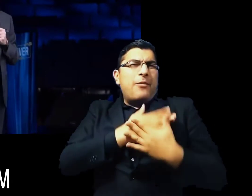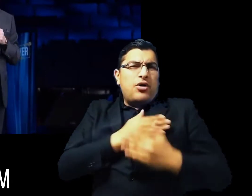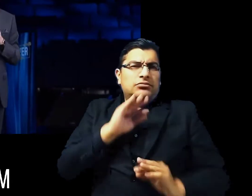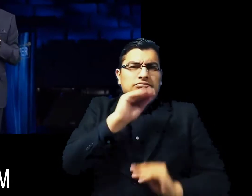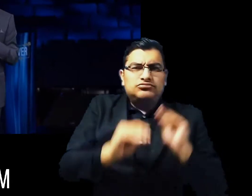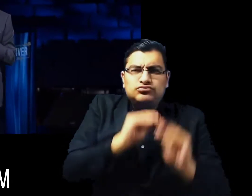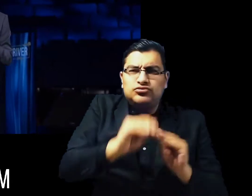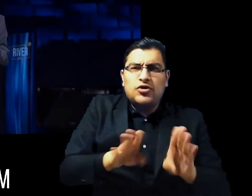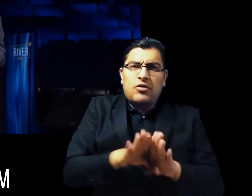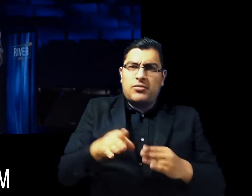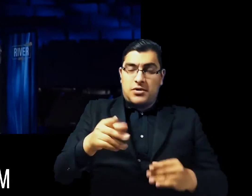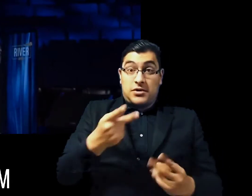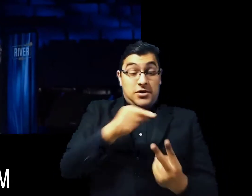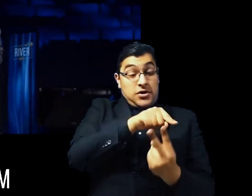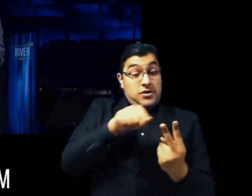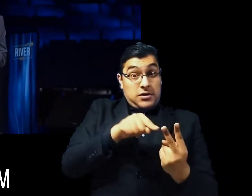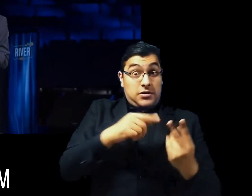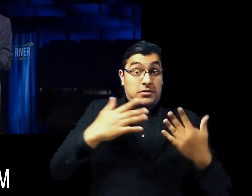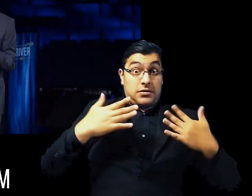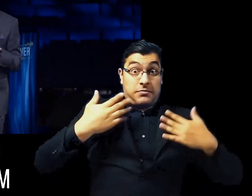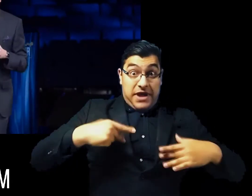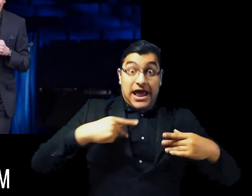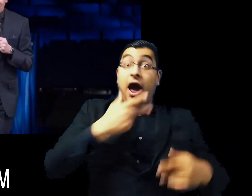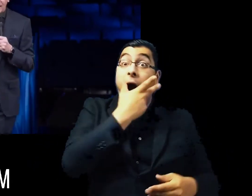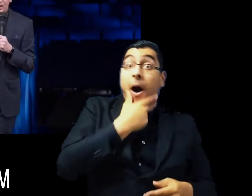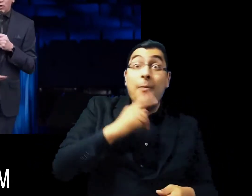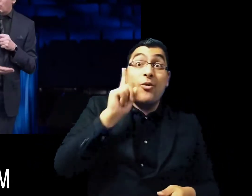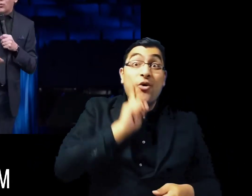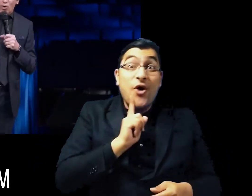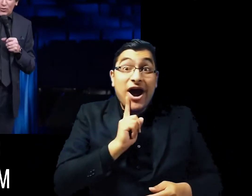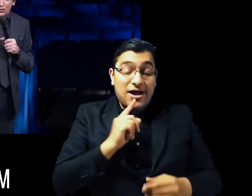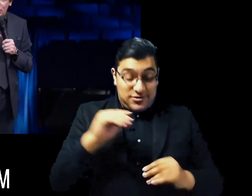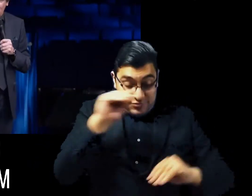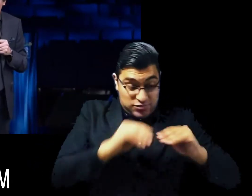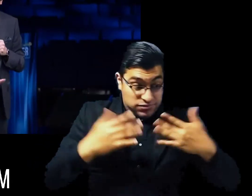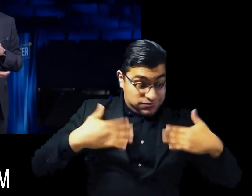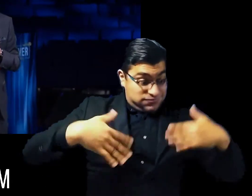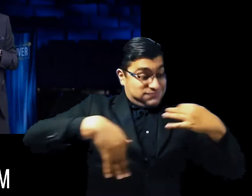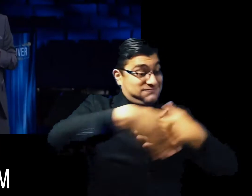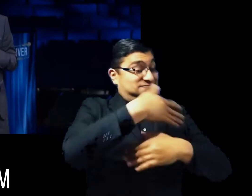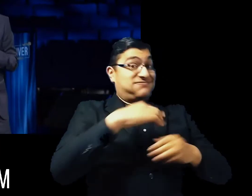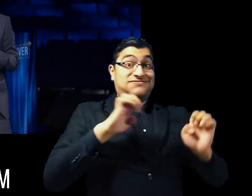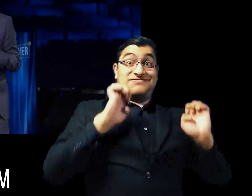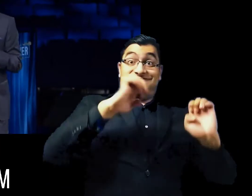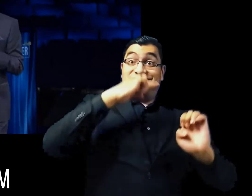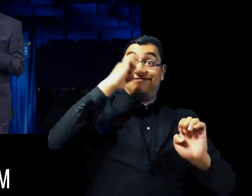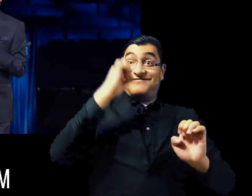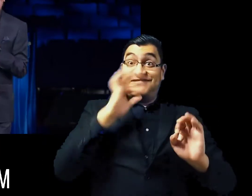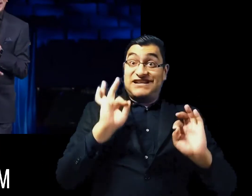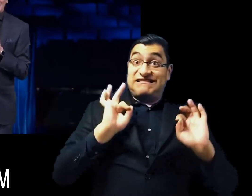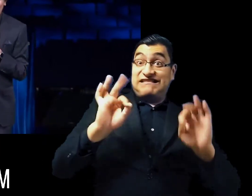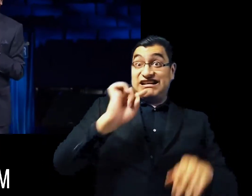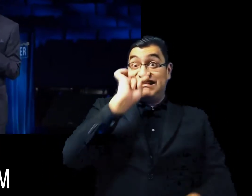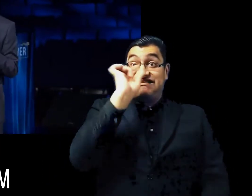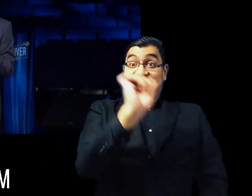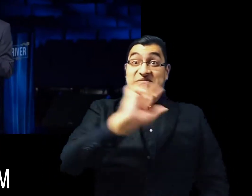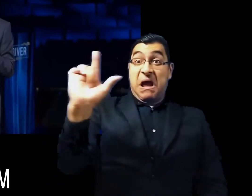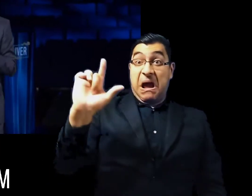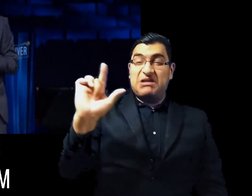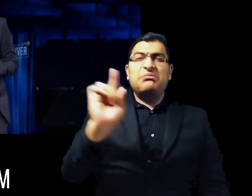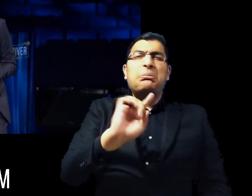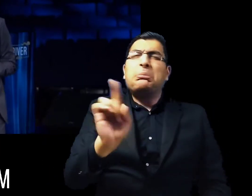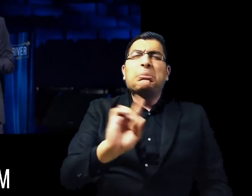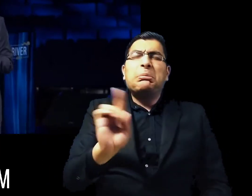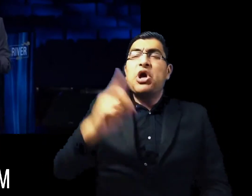vistió Adán y Eva, Gianni Versace, ni Giorgio Armani, ni Hugo Boss, ni Oscar de la Renta, ni Carolina Herrera.